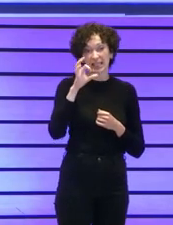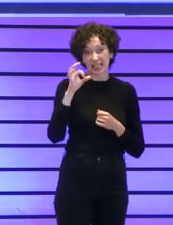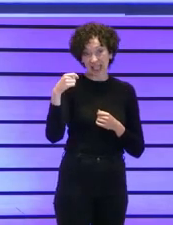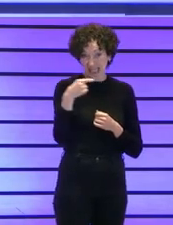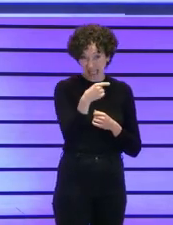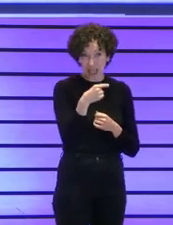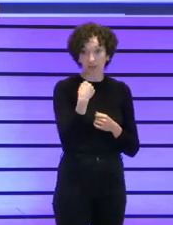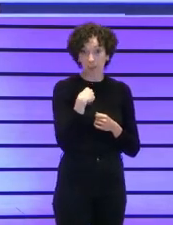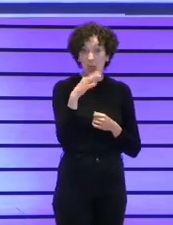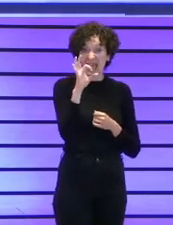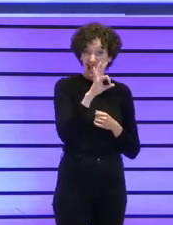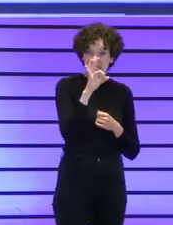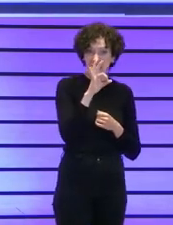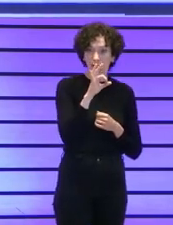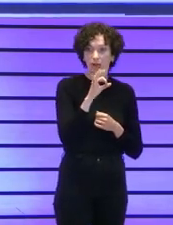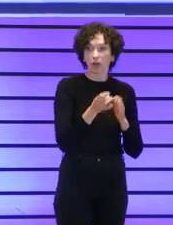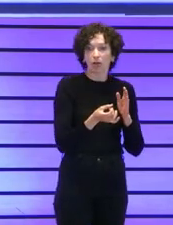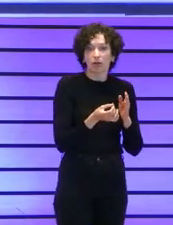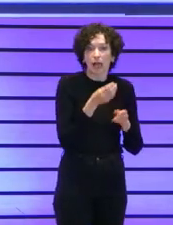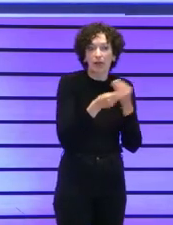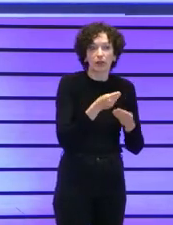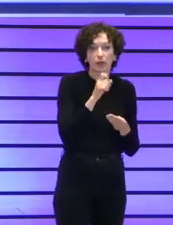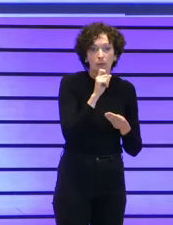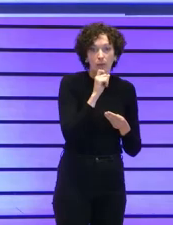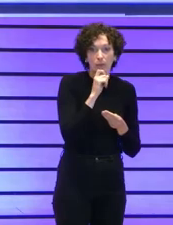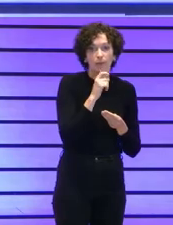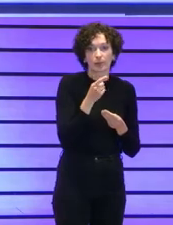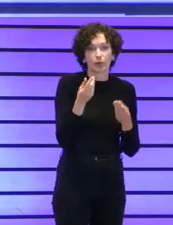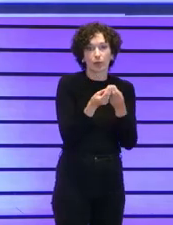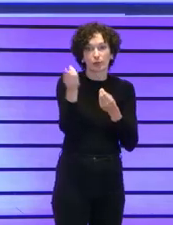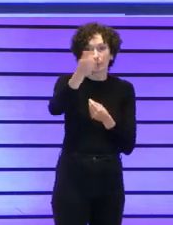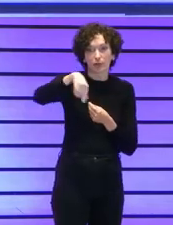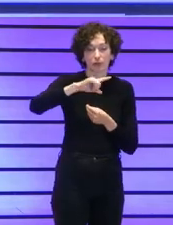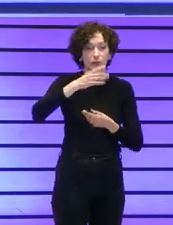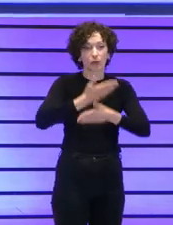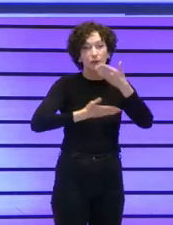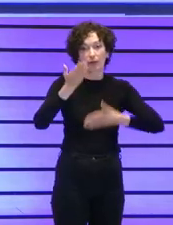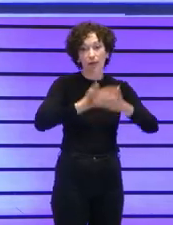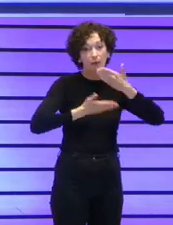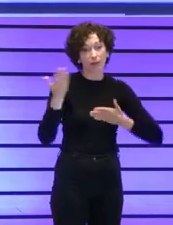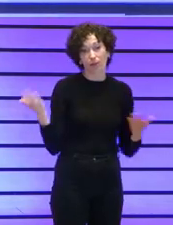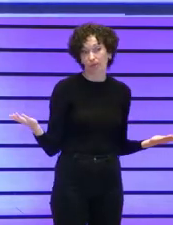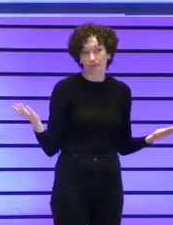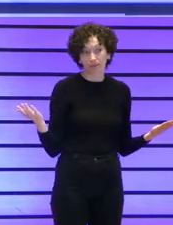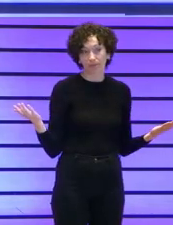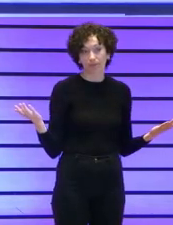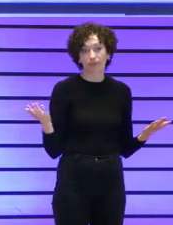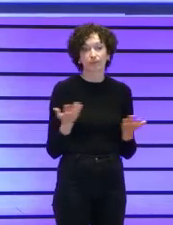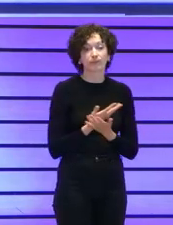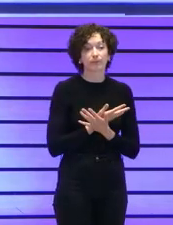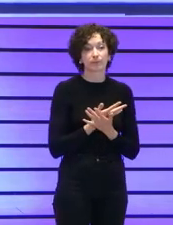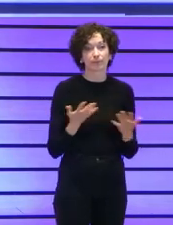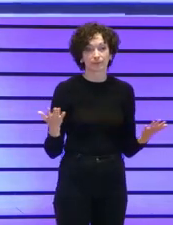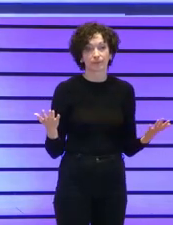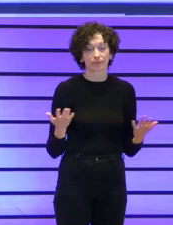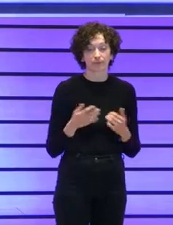ESG? Pues en colaboración con vosotros. Es decir, así de claro, ¿no? Entonces, bueno, yo